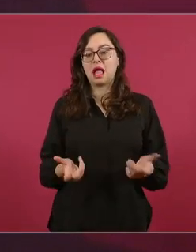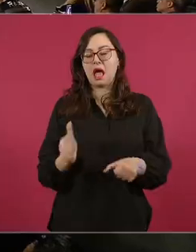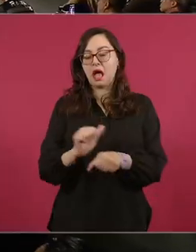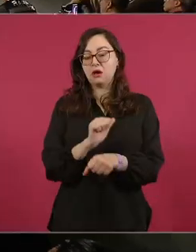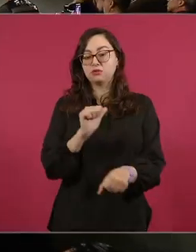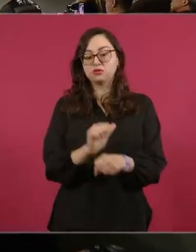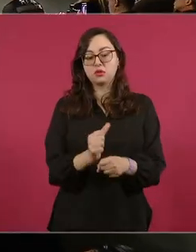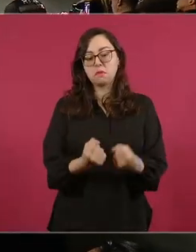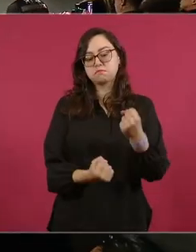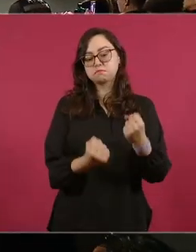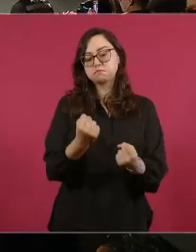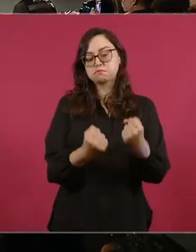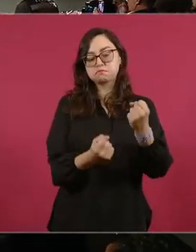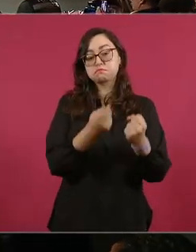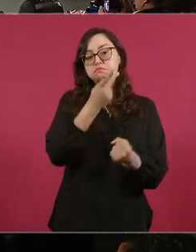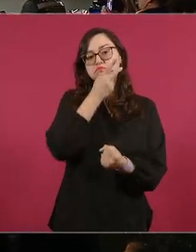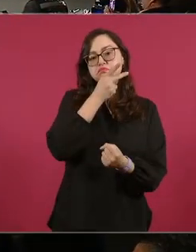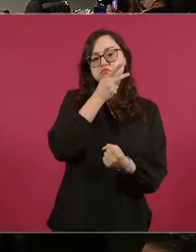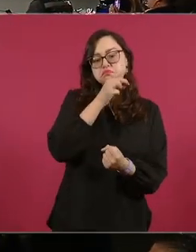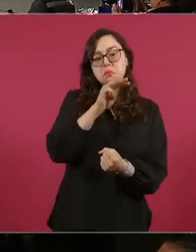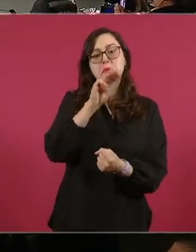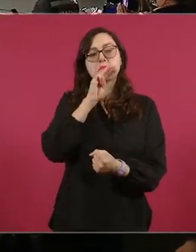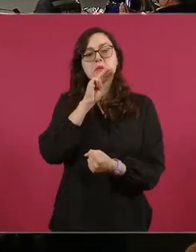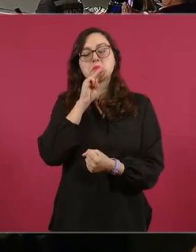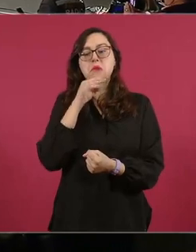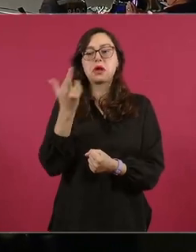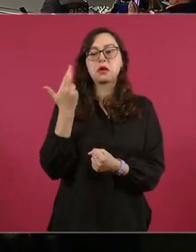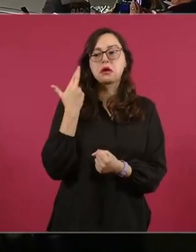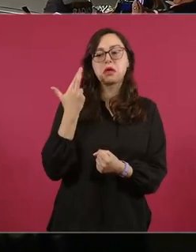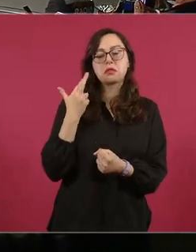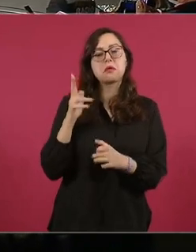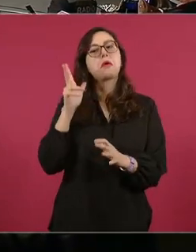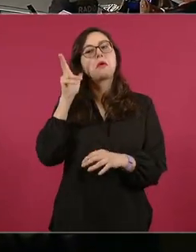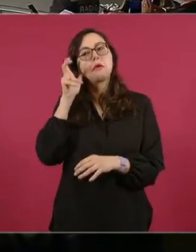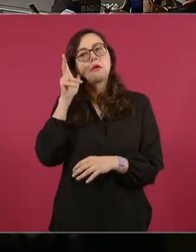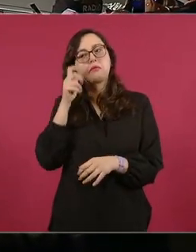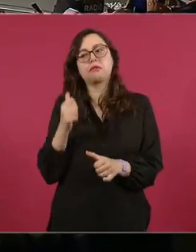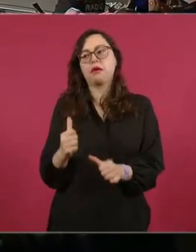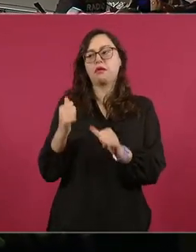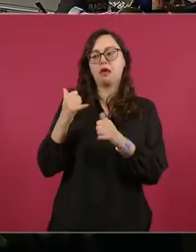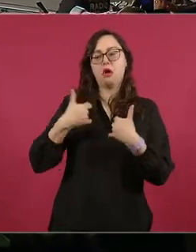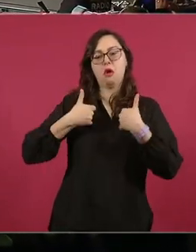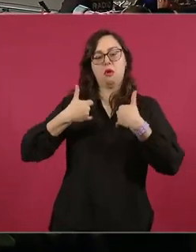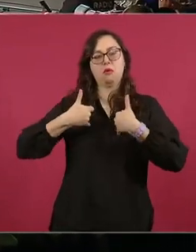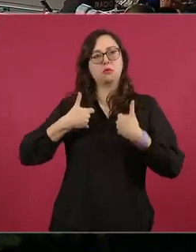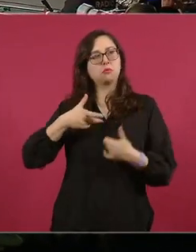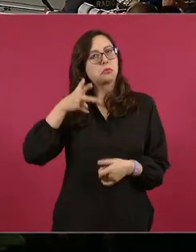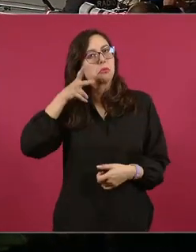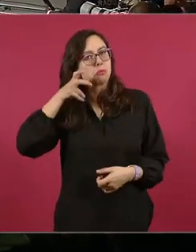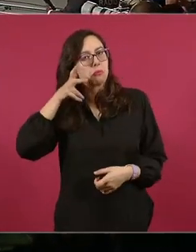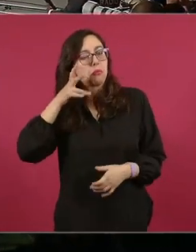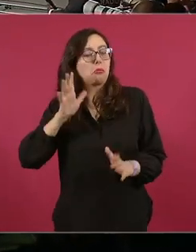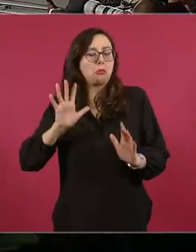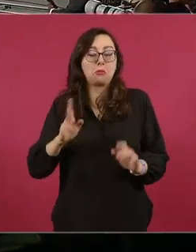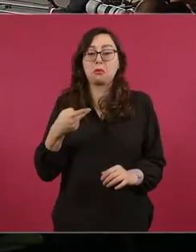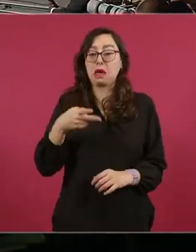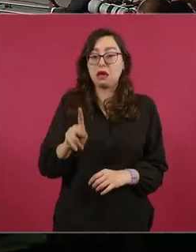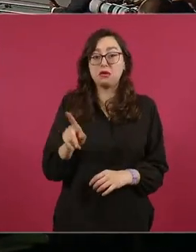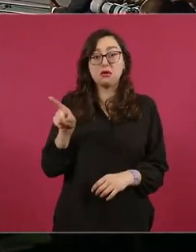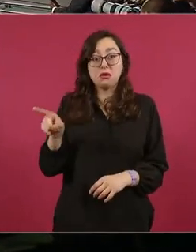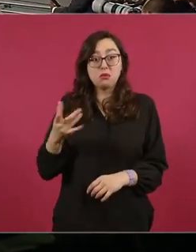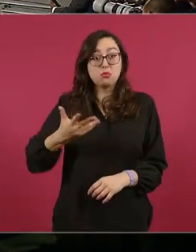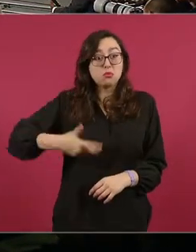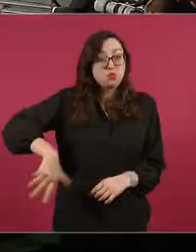el radio y del carro, se estén trasladando y esté escuchando. Por lo general, el joven